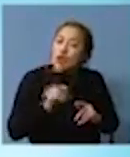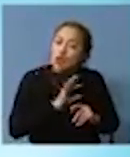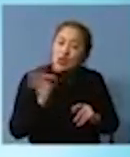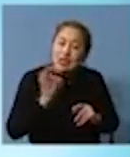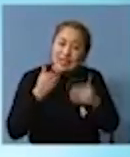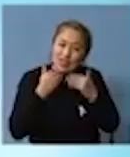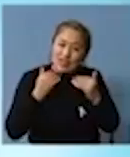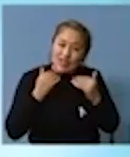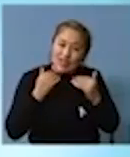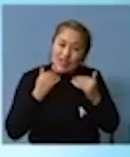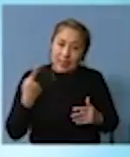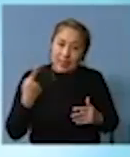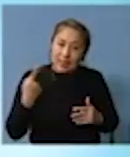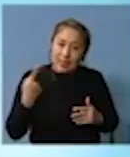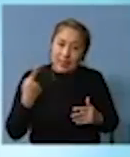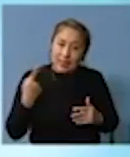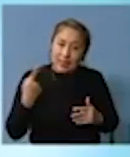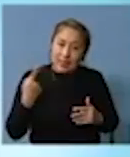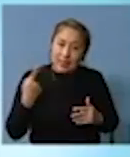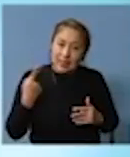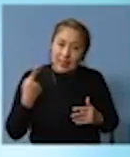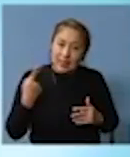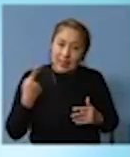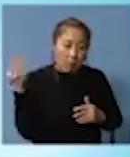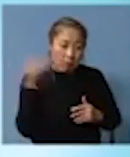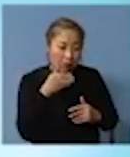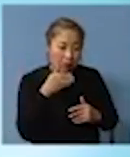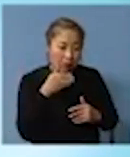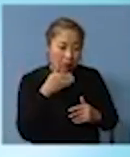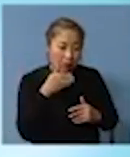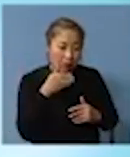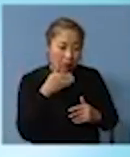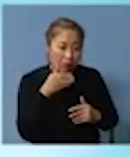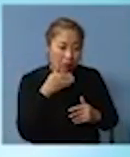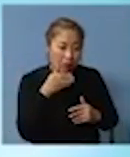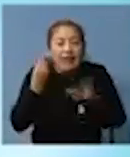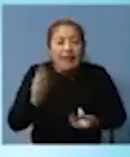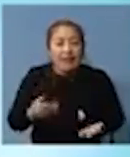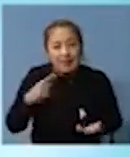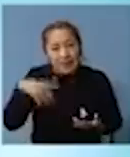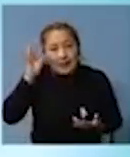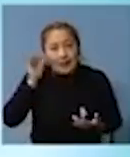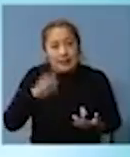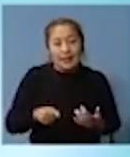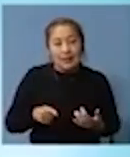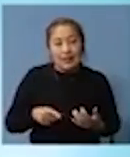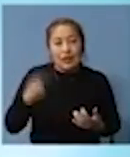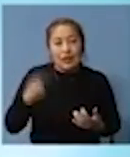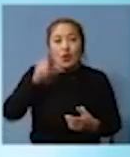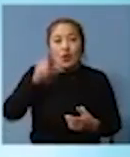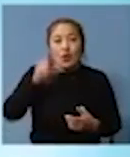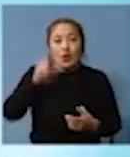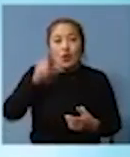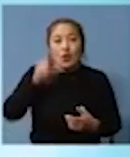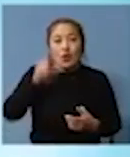en ese momento entró y salió del PJ sin que lo viéramos los periodistas. Lo primero que hay que ver acá es un candidato